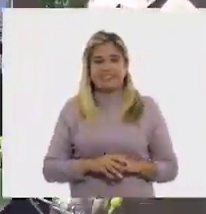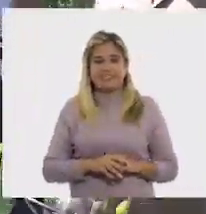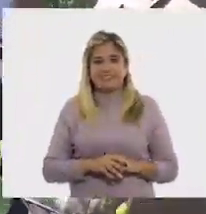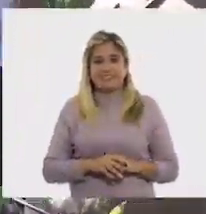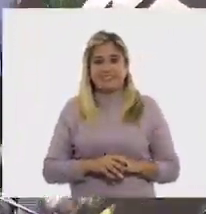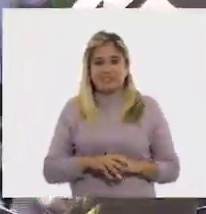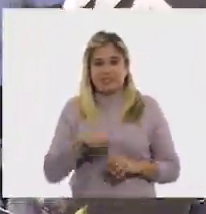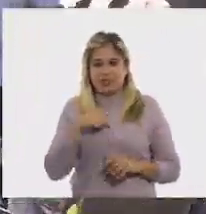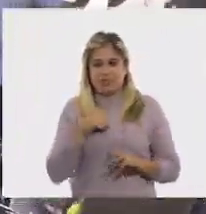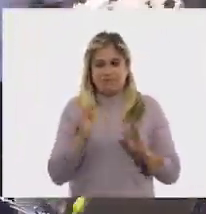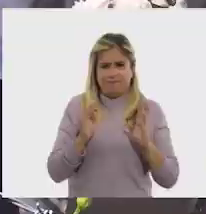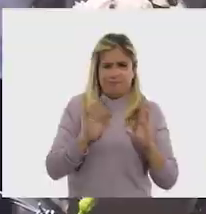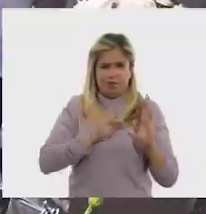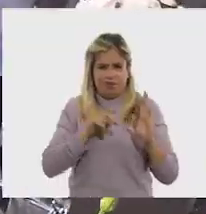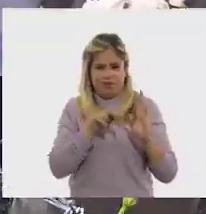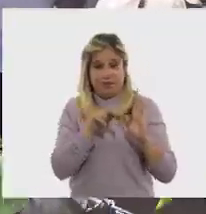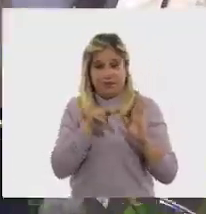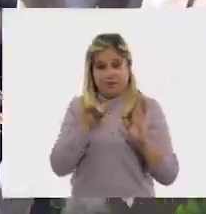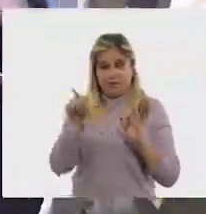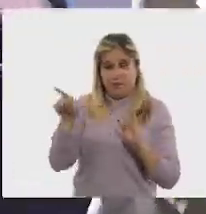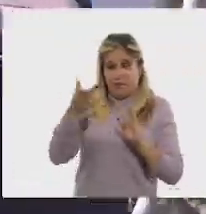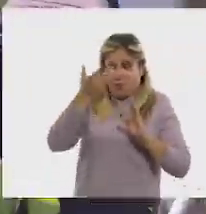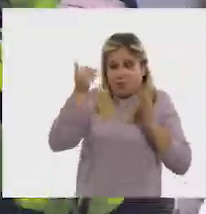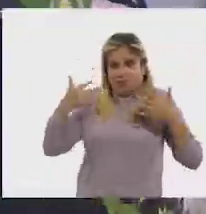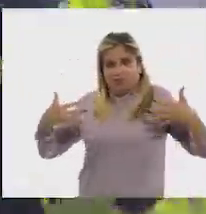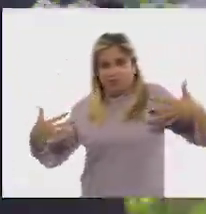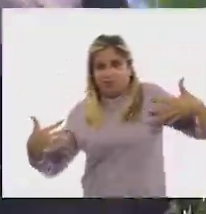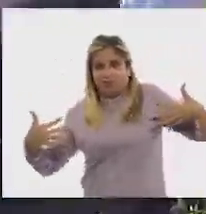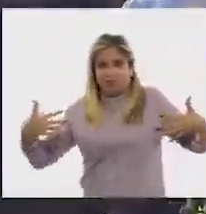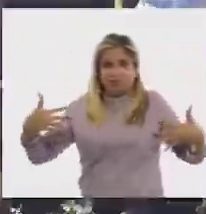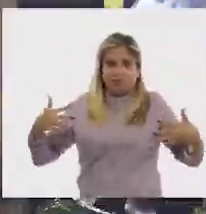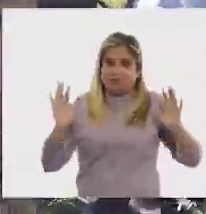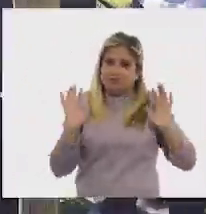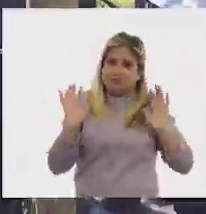Yo sí quepo, tú no sé, mano, espérate.